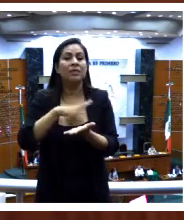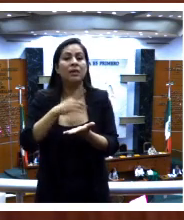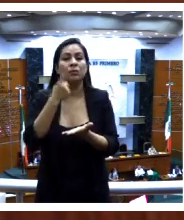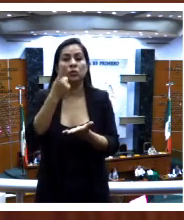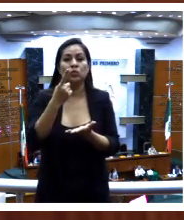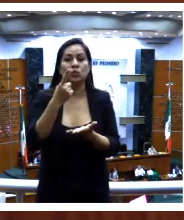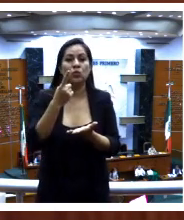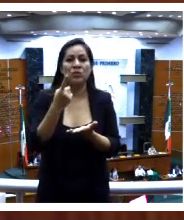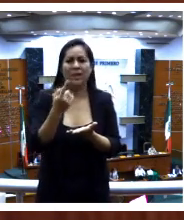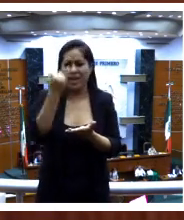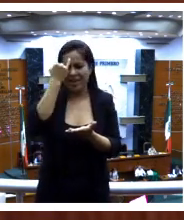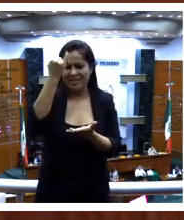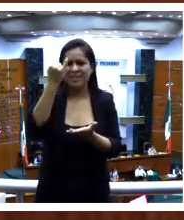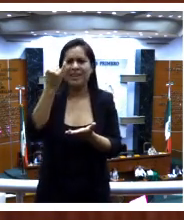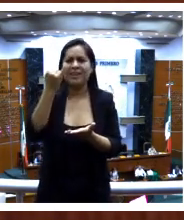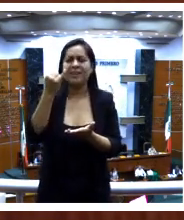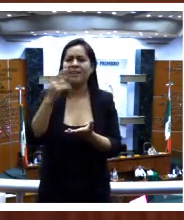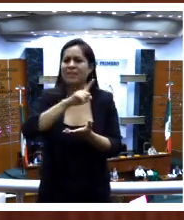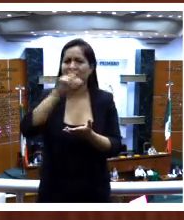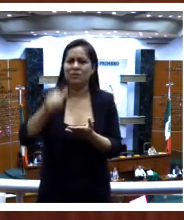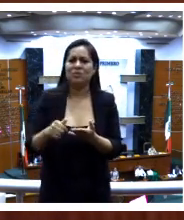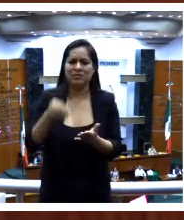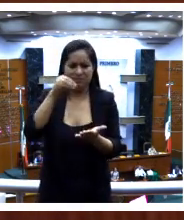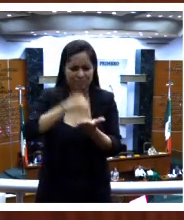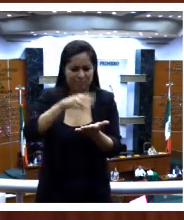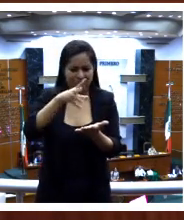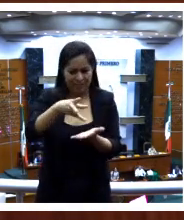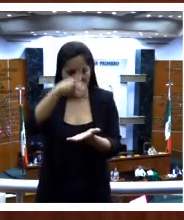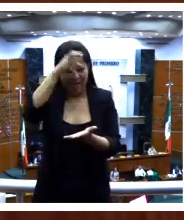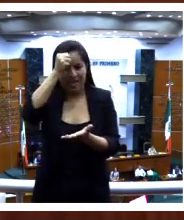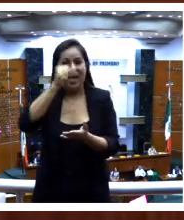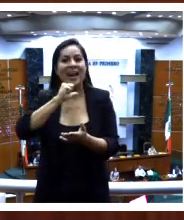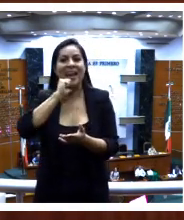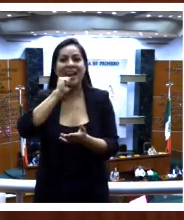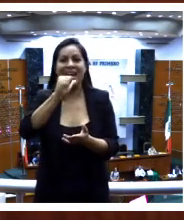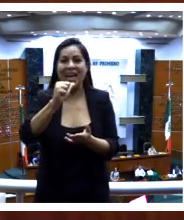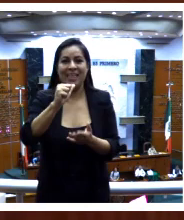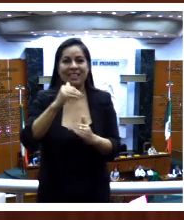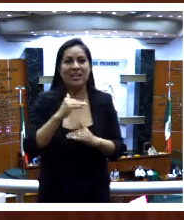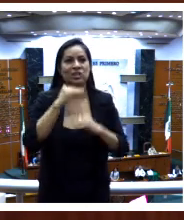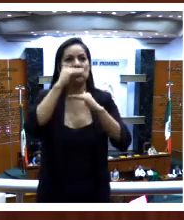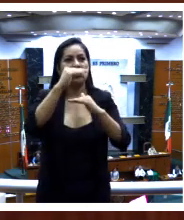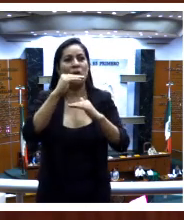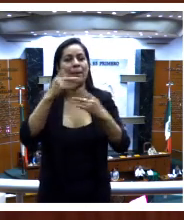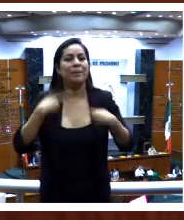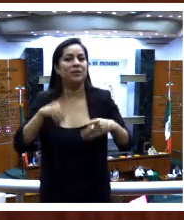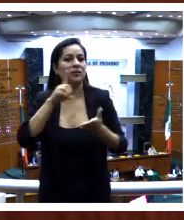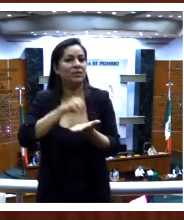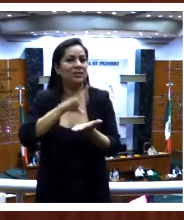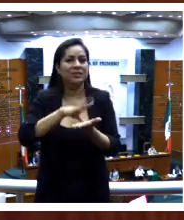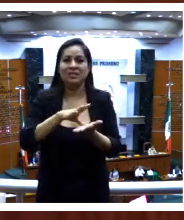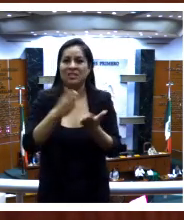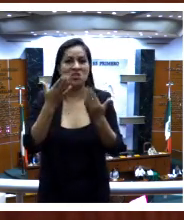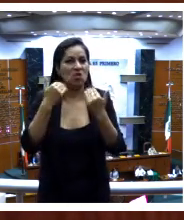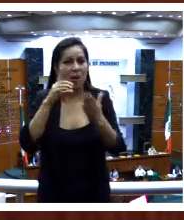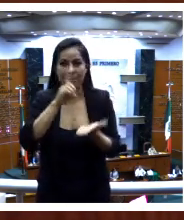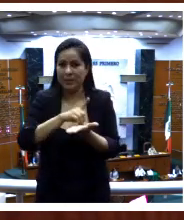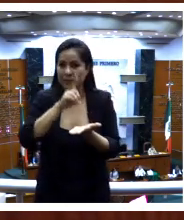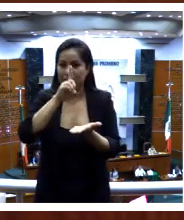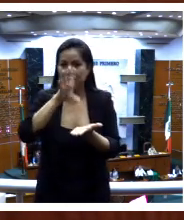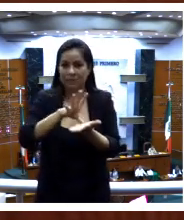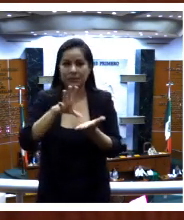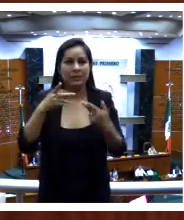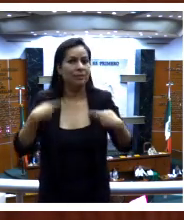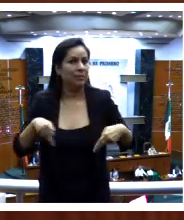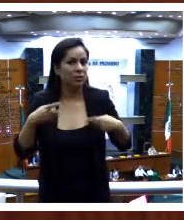una consigna que se volvió filosofía de vida. Nada sobre las personas con discapacidad sin las personas con